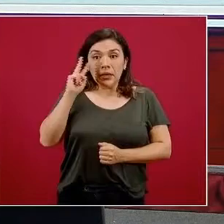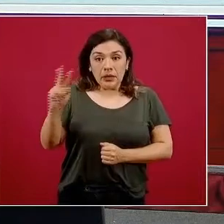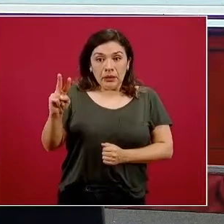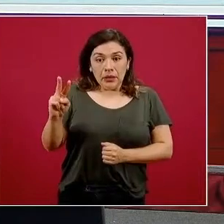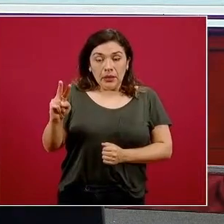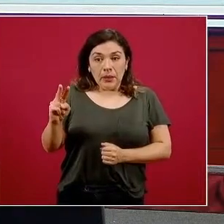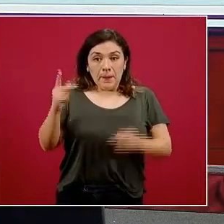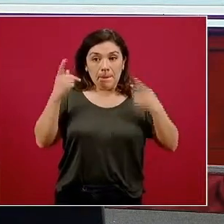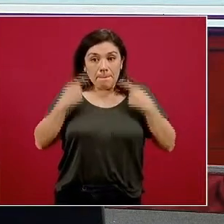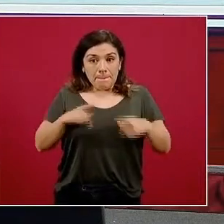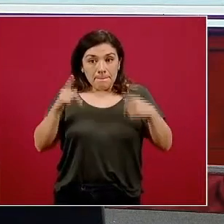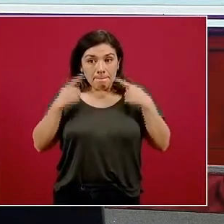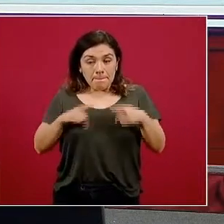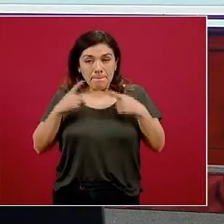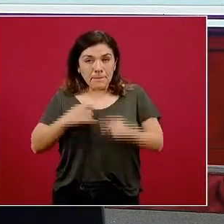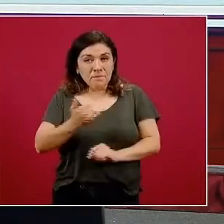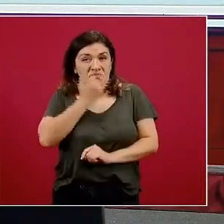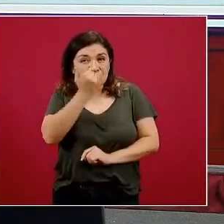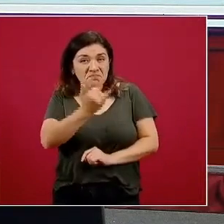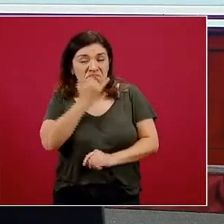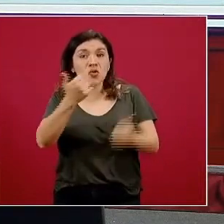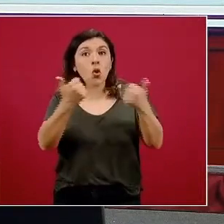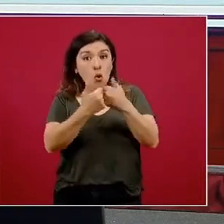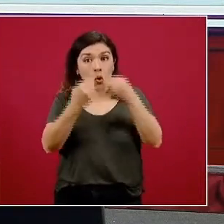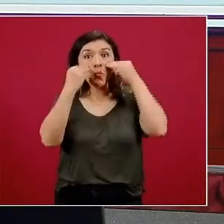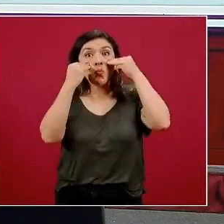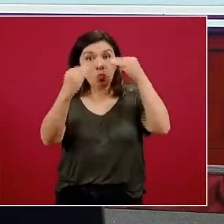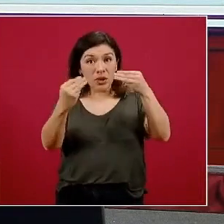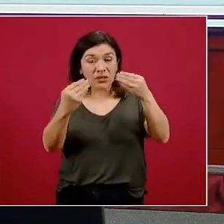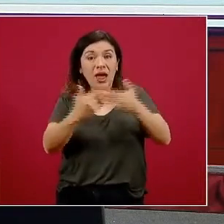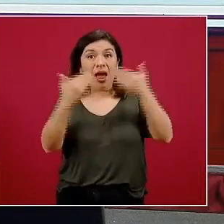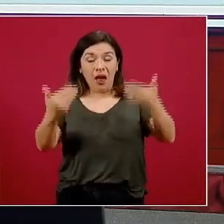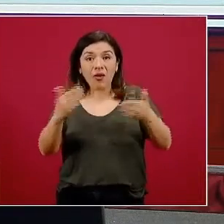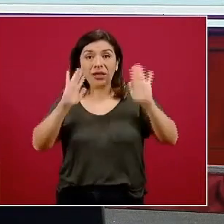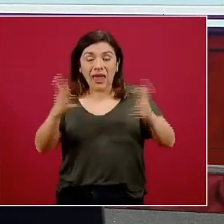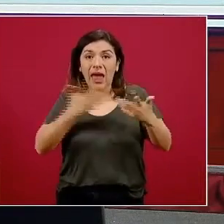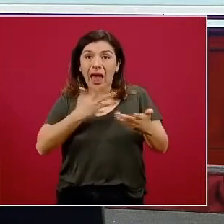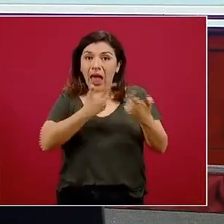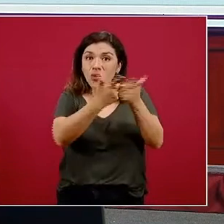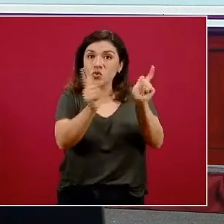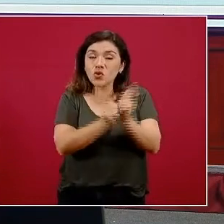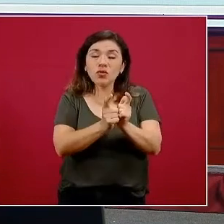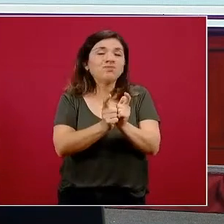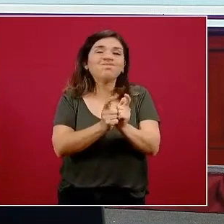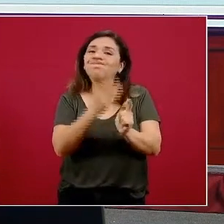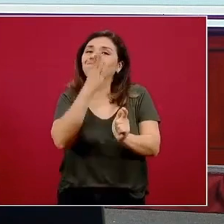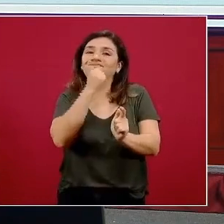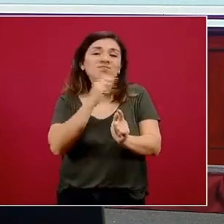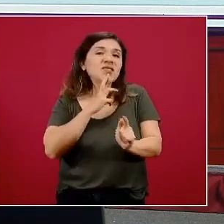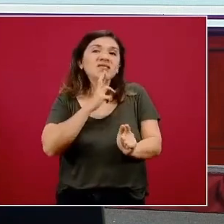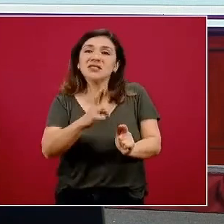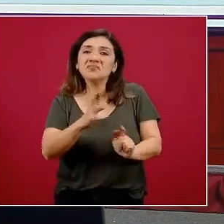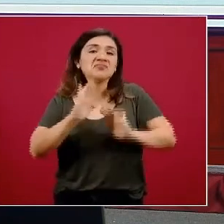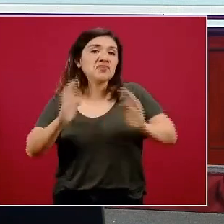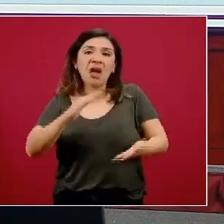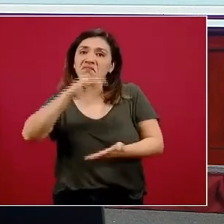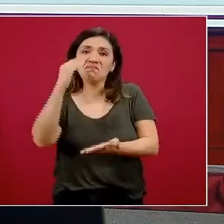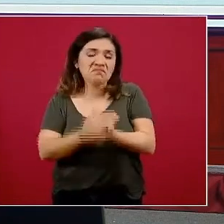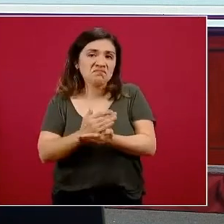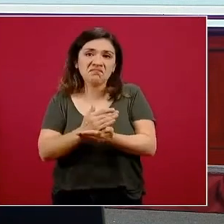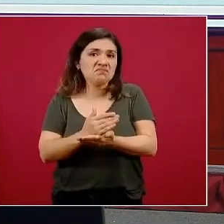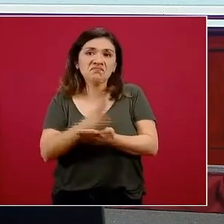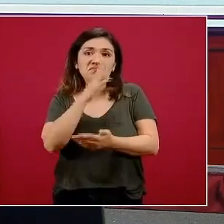de estos casos sospechosos con muestra que ahora los estamos clasificando sin posibilidad de resultado, es decir, que no vamos a